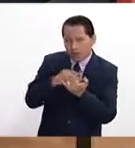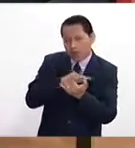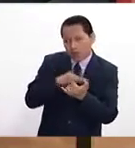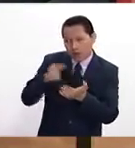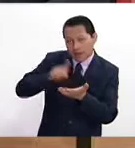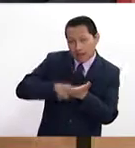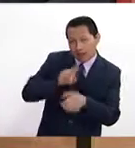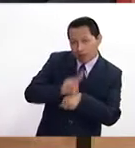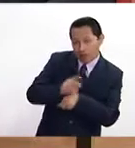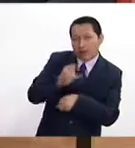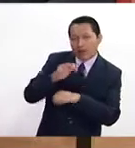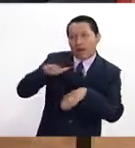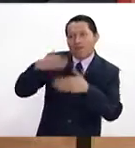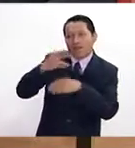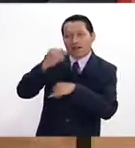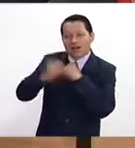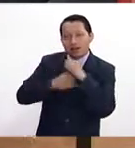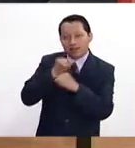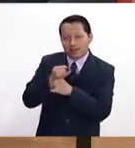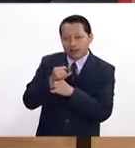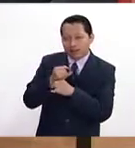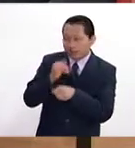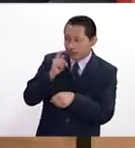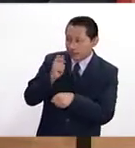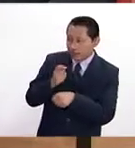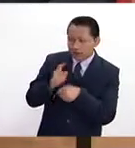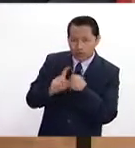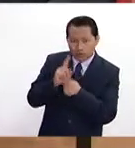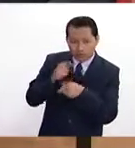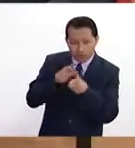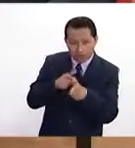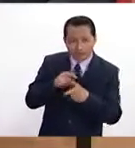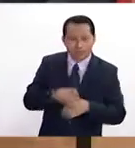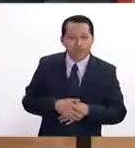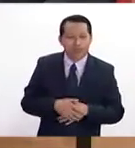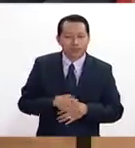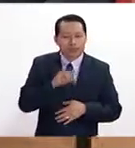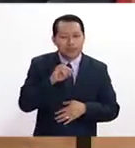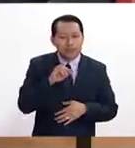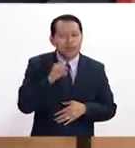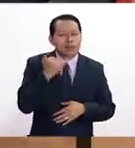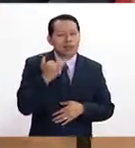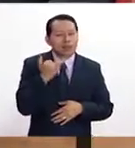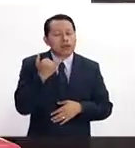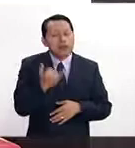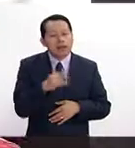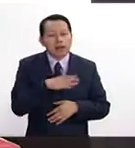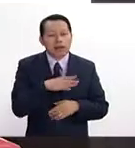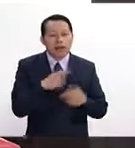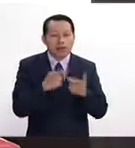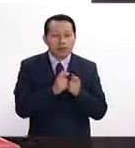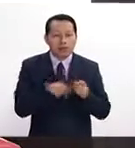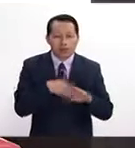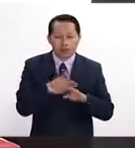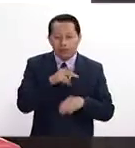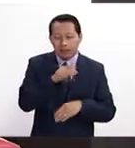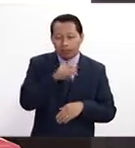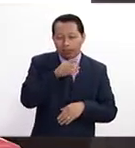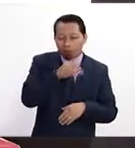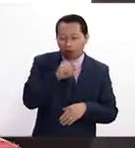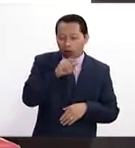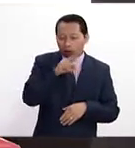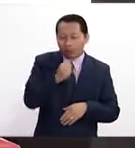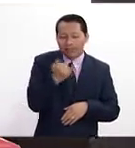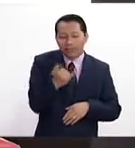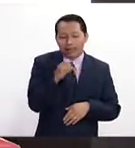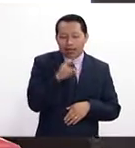externas, lo cual el problema que estamos vislumbrando ahorita continuaría. Exactamente, y para la oposición, Leopoldo López, Enrique Capriles, todos